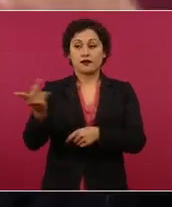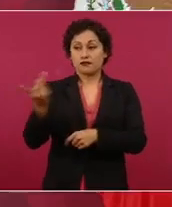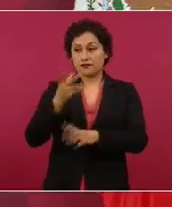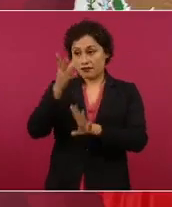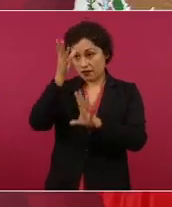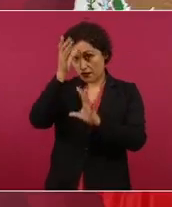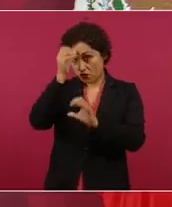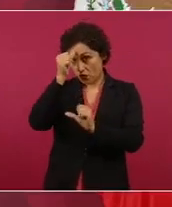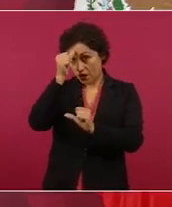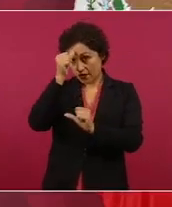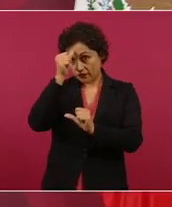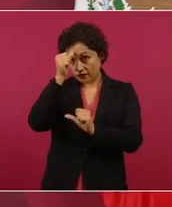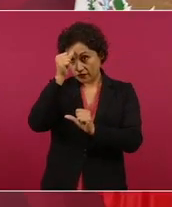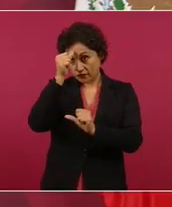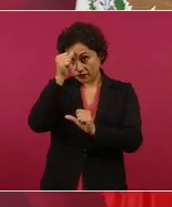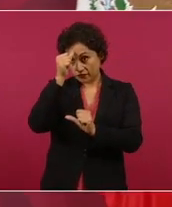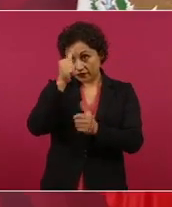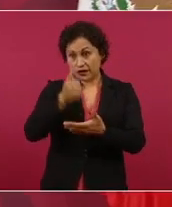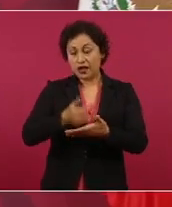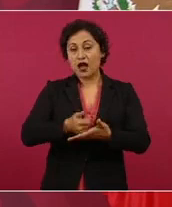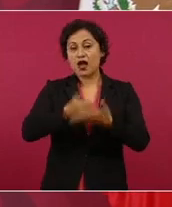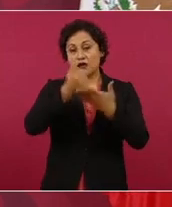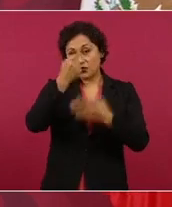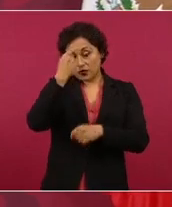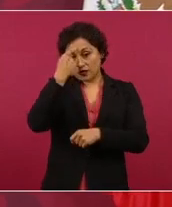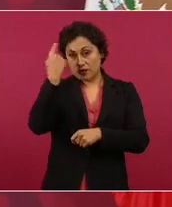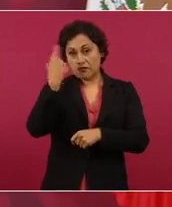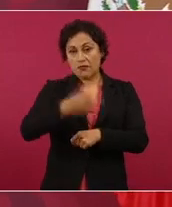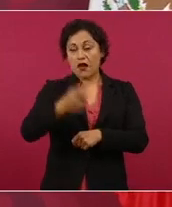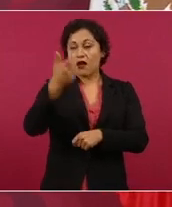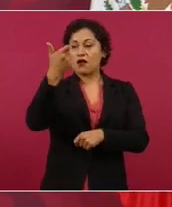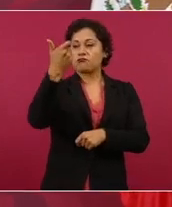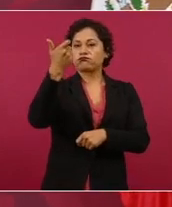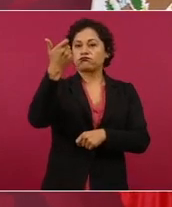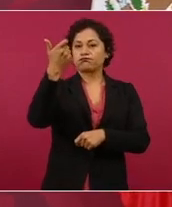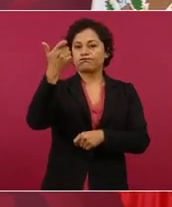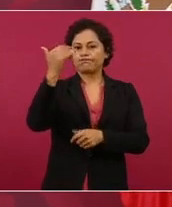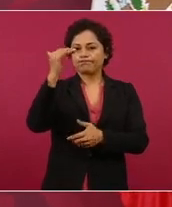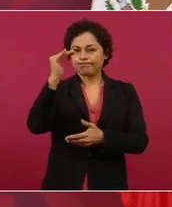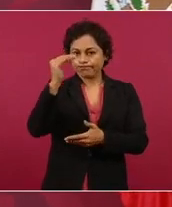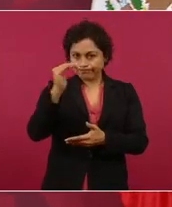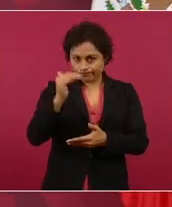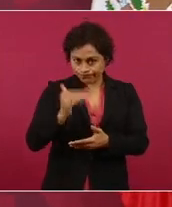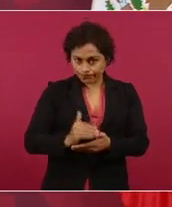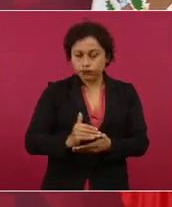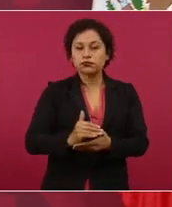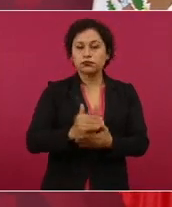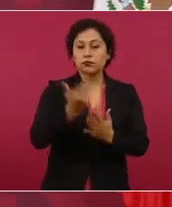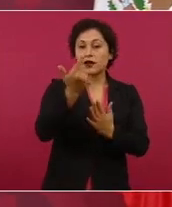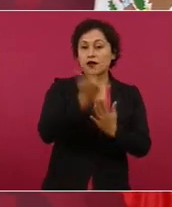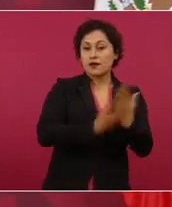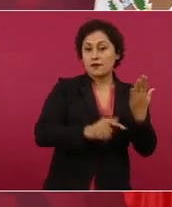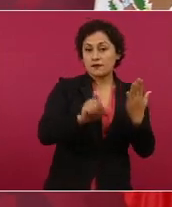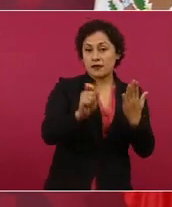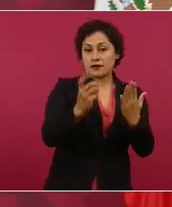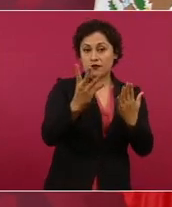bajar el precio de la canasta básica de 24